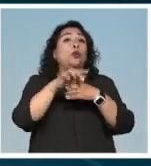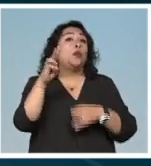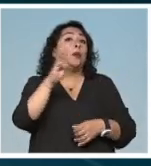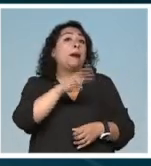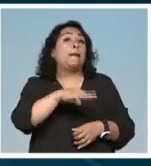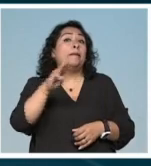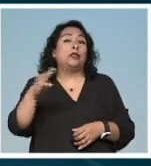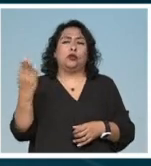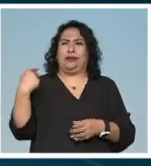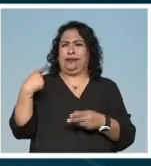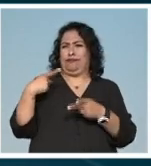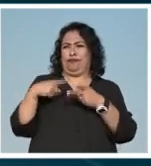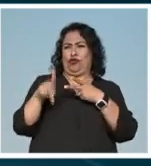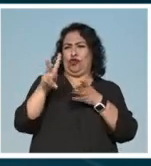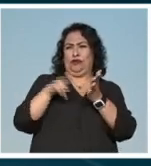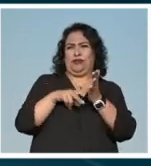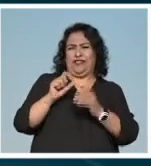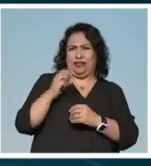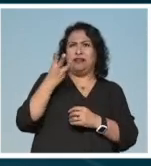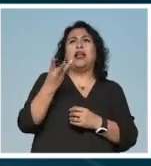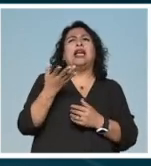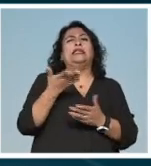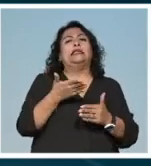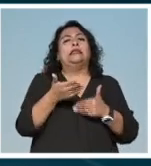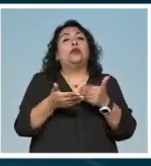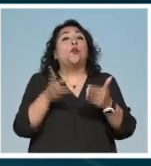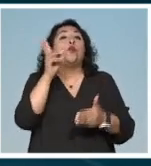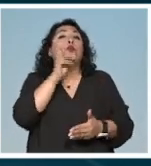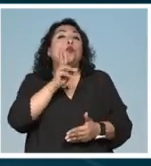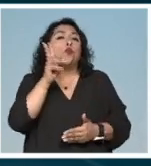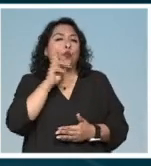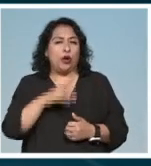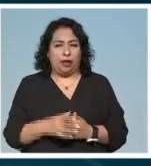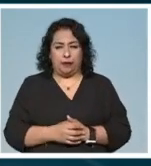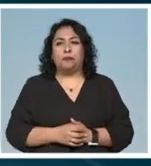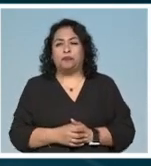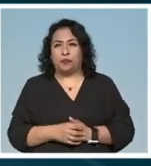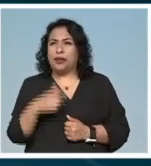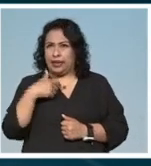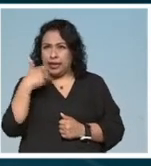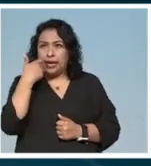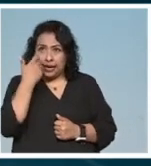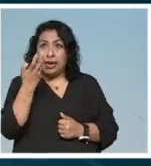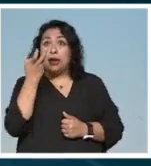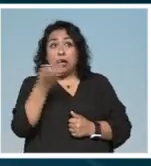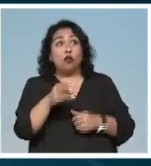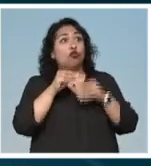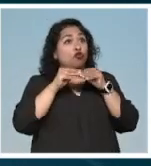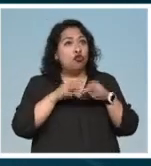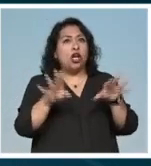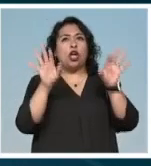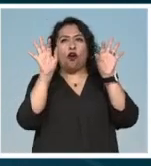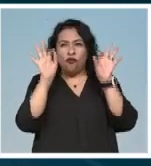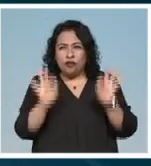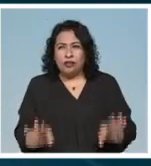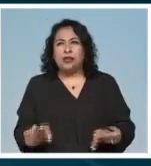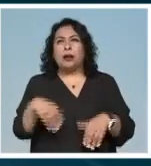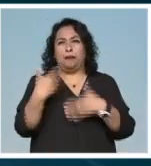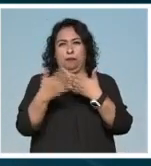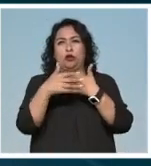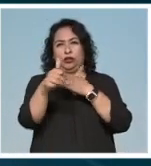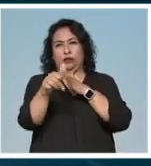desde finales de 2023 se encuentra en su etapa de prueba. La intención es hacer el lanzamiento ya oficial en los